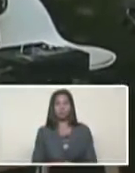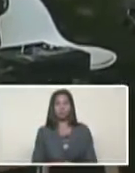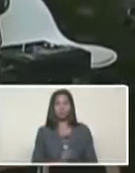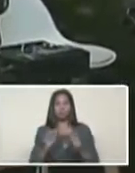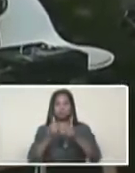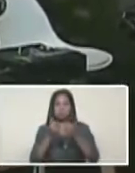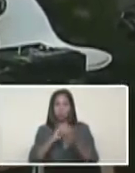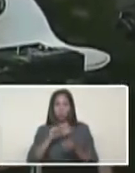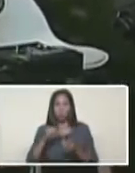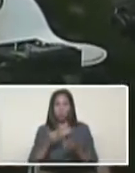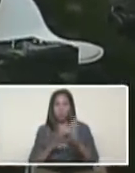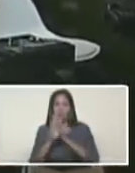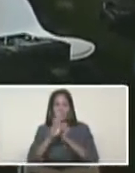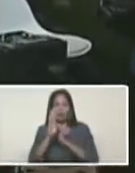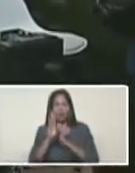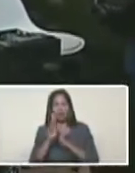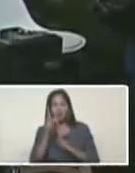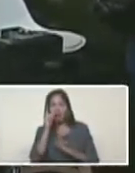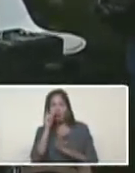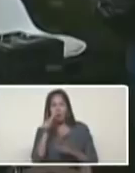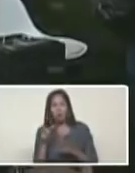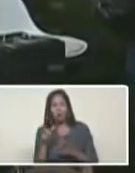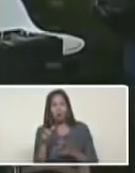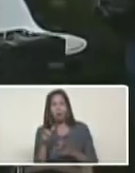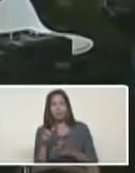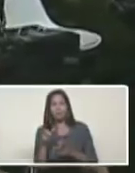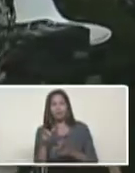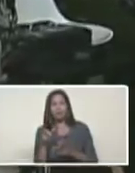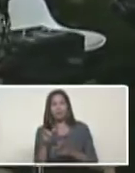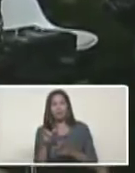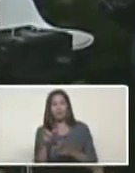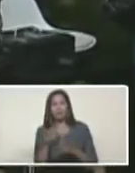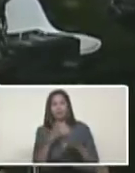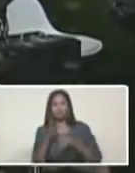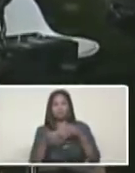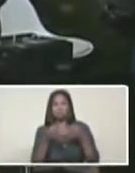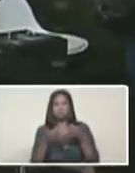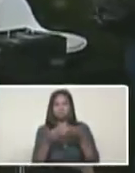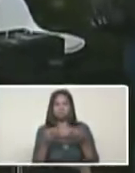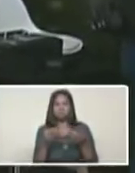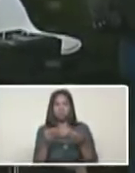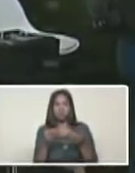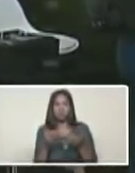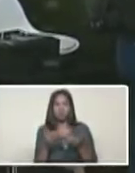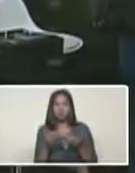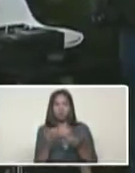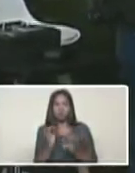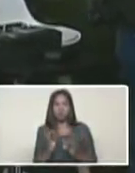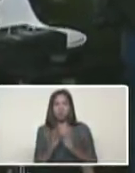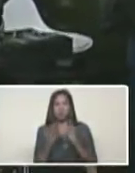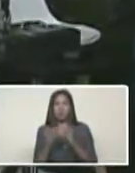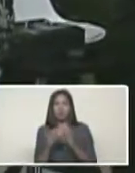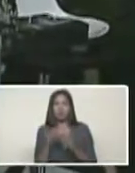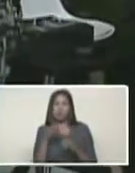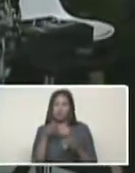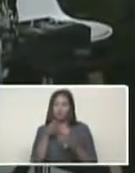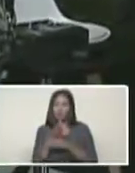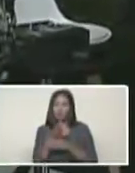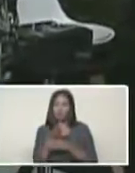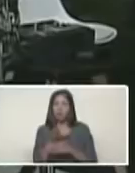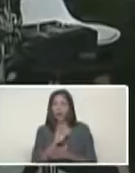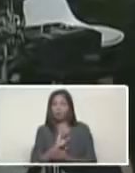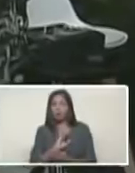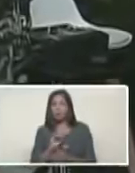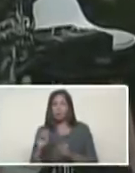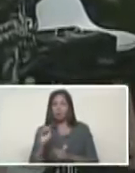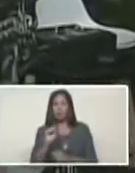inicialmente, bueno, el desarrollo del vehículo de infantería de apoyo versátil, el Vivas, es un vehículo que